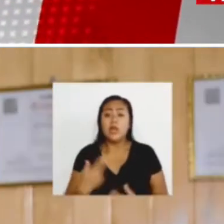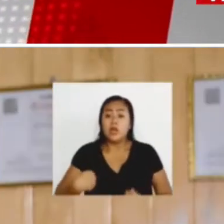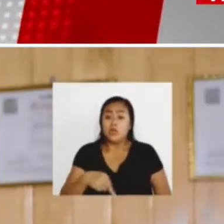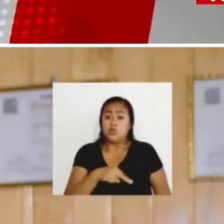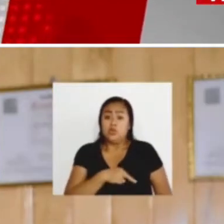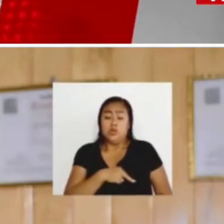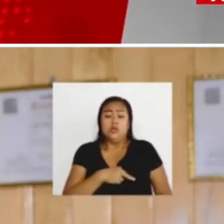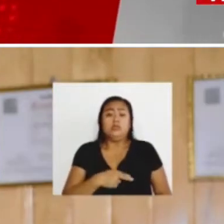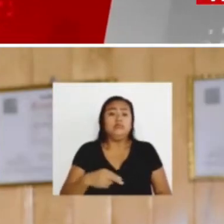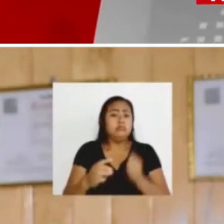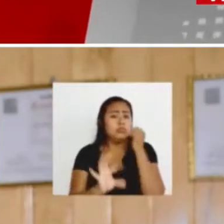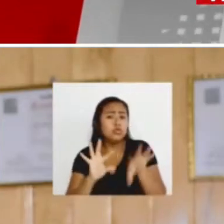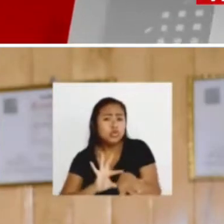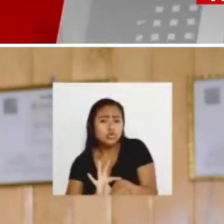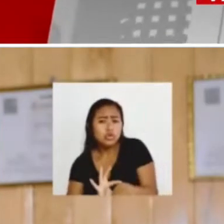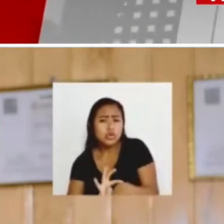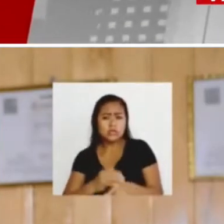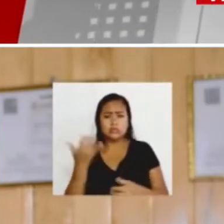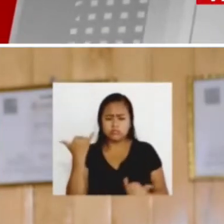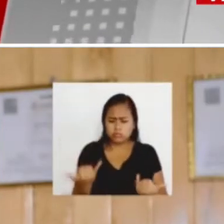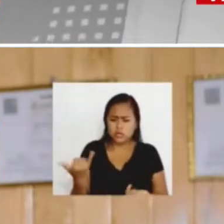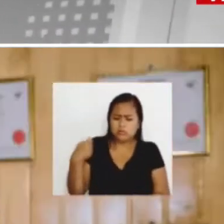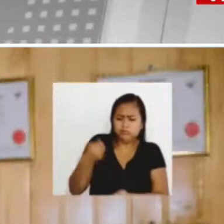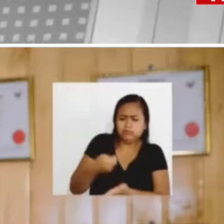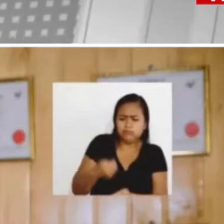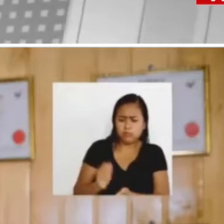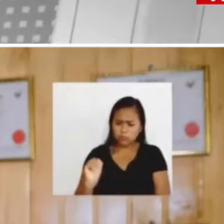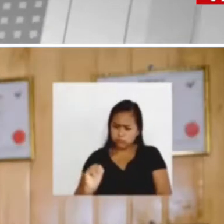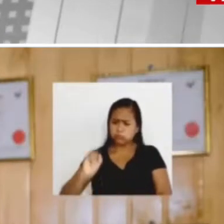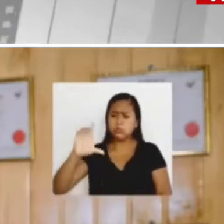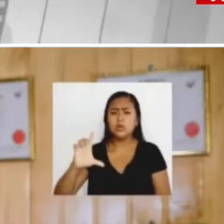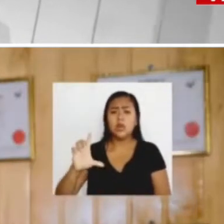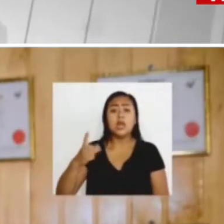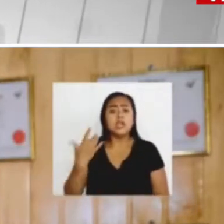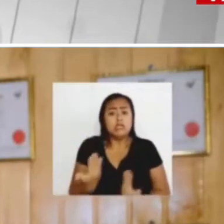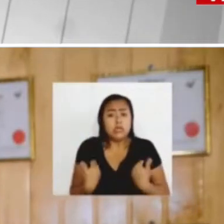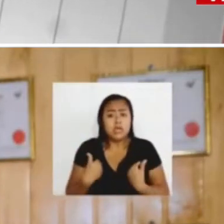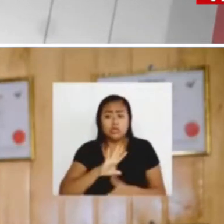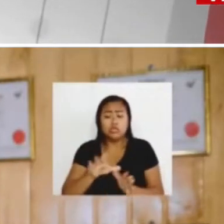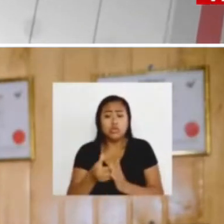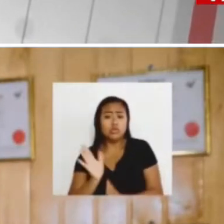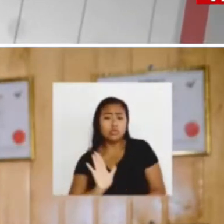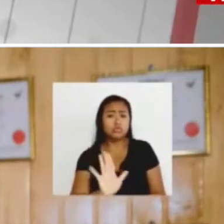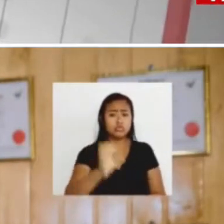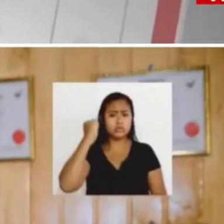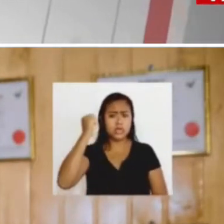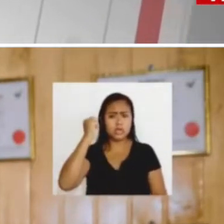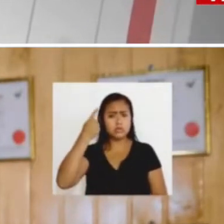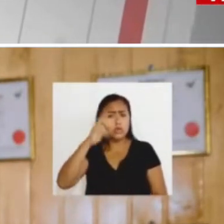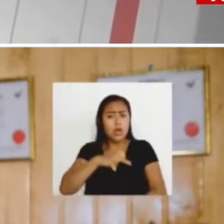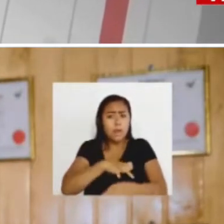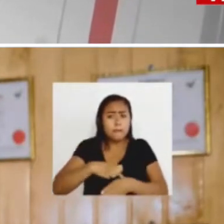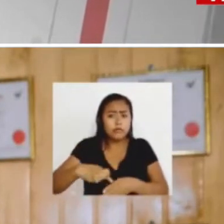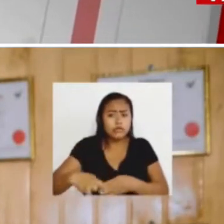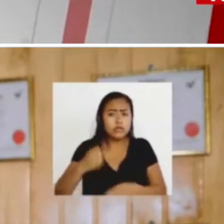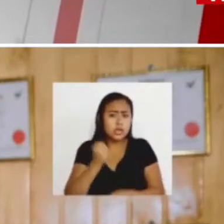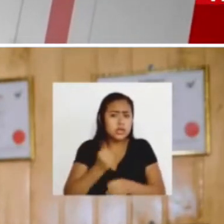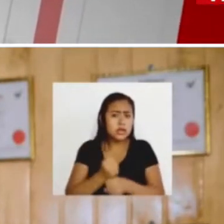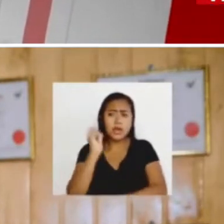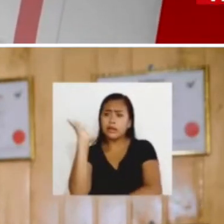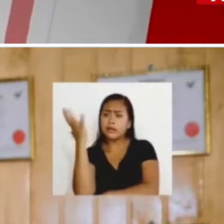pero estamos ahí con firmeza y decisión, lanzando nuestras propuestas, diciéndoles a la gente quiénes somos.